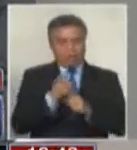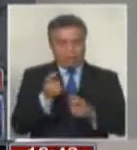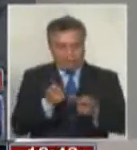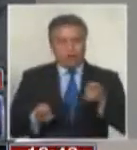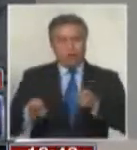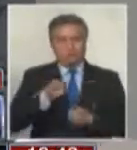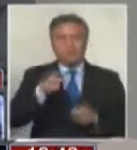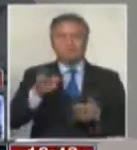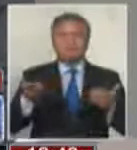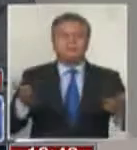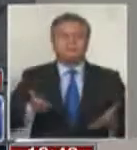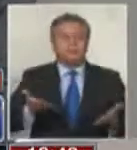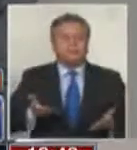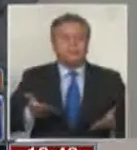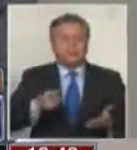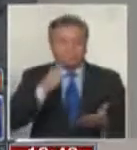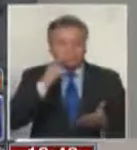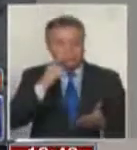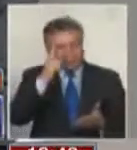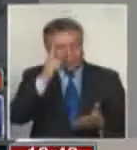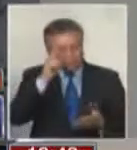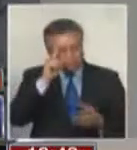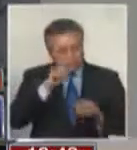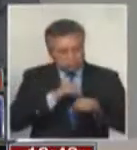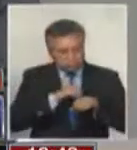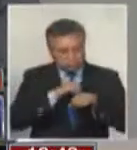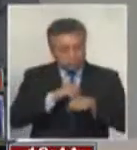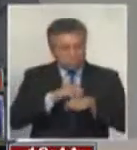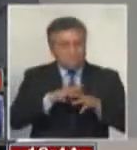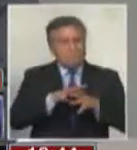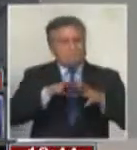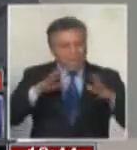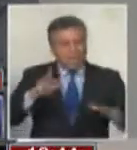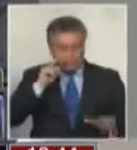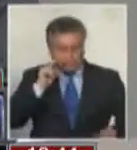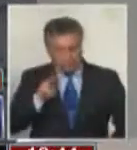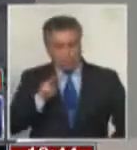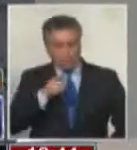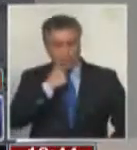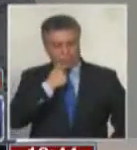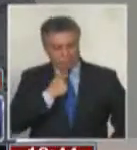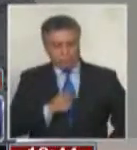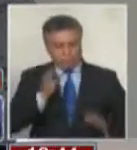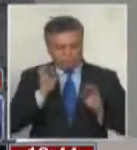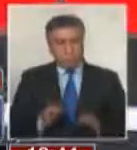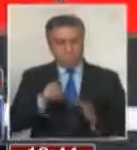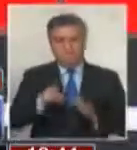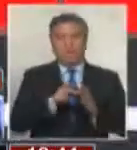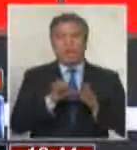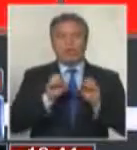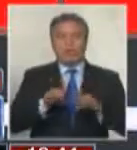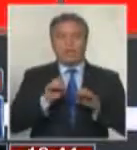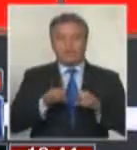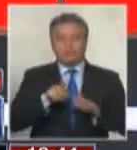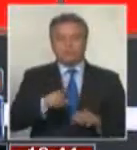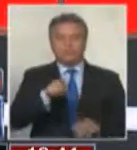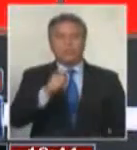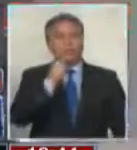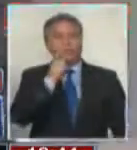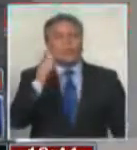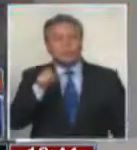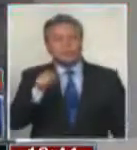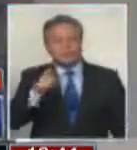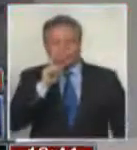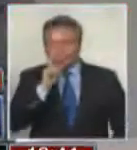haya una señal más convincente creo yo para la educación superior de nuestro país cuál sería la señal convincente que usted esperaría